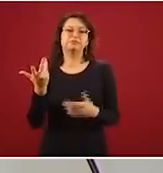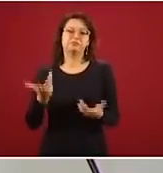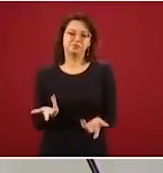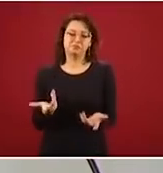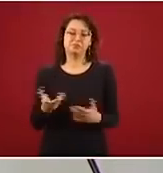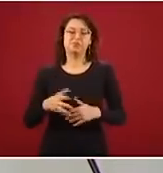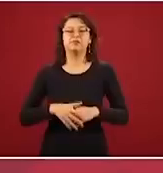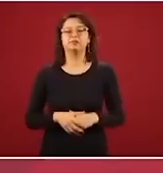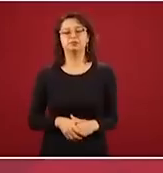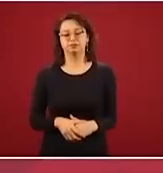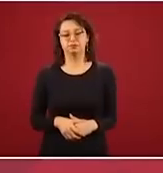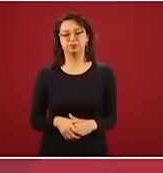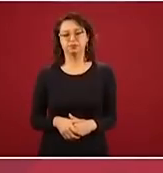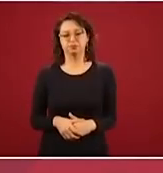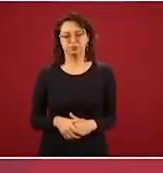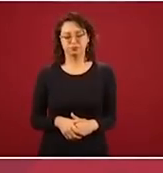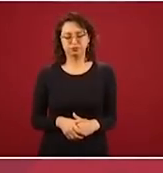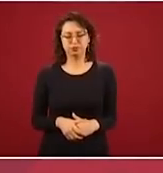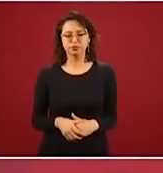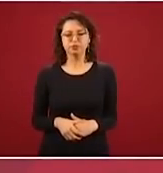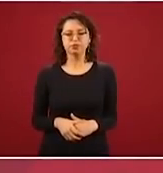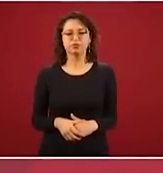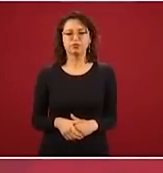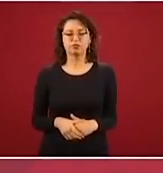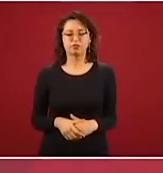mecanismos estos de